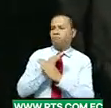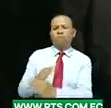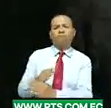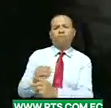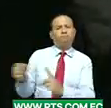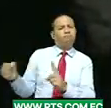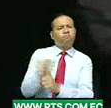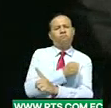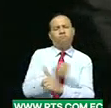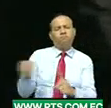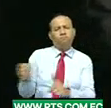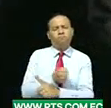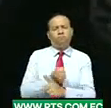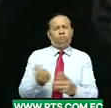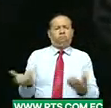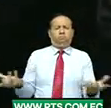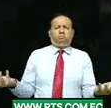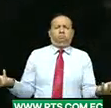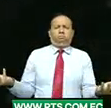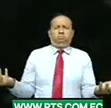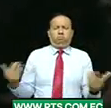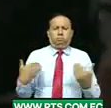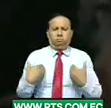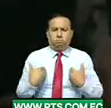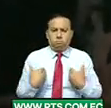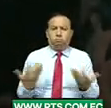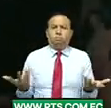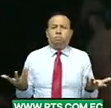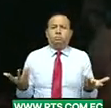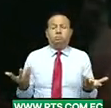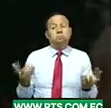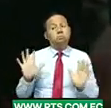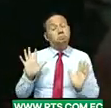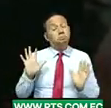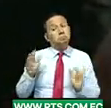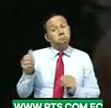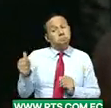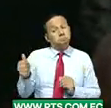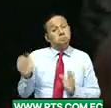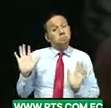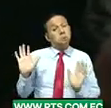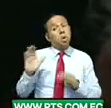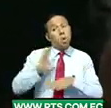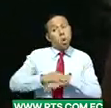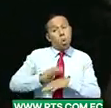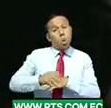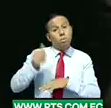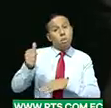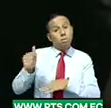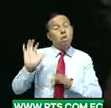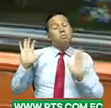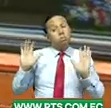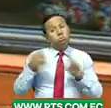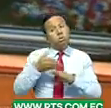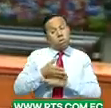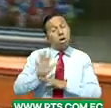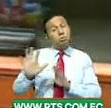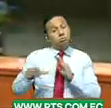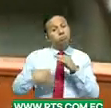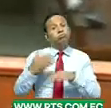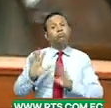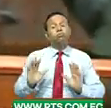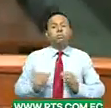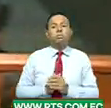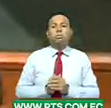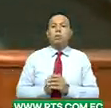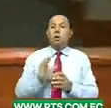violentos y desde luego pues asumir las consecuencias de estas reacciones violentas. Al interior